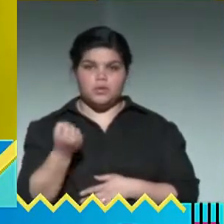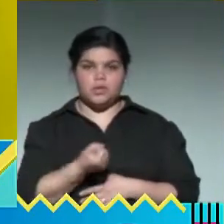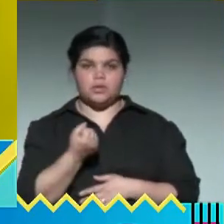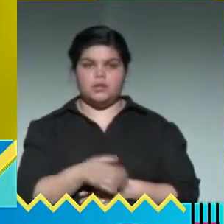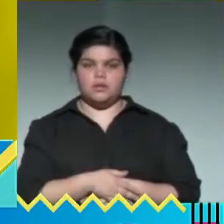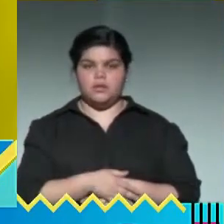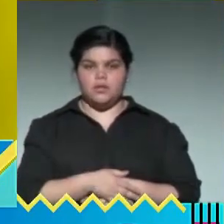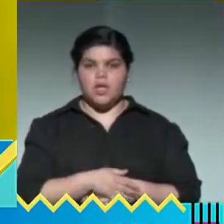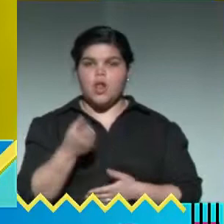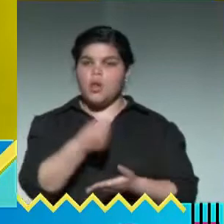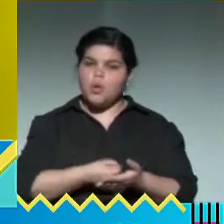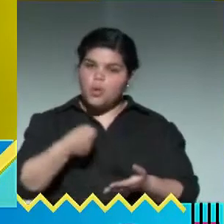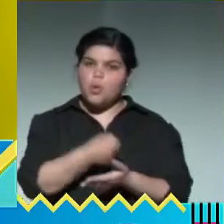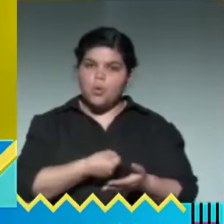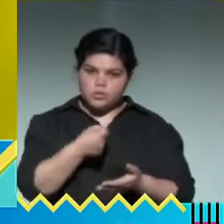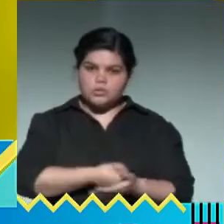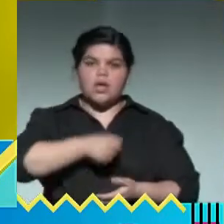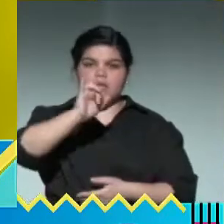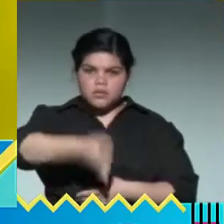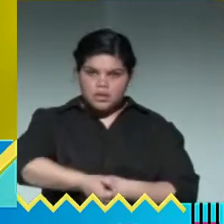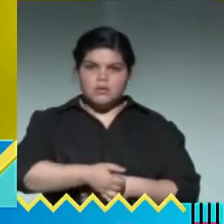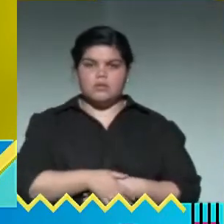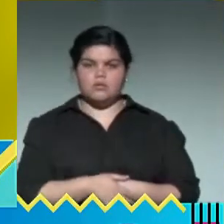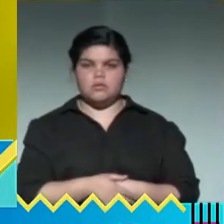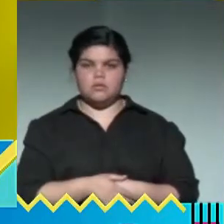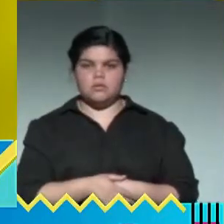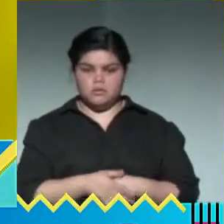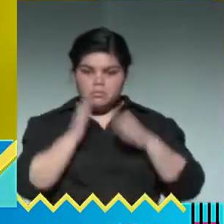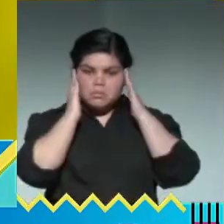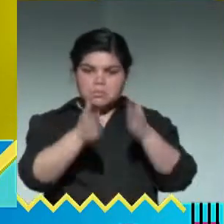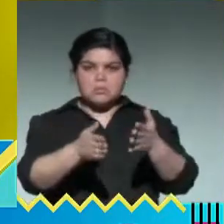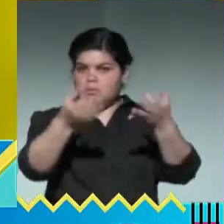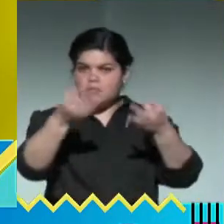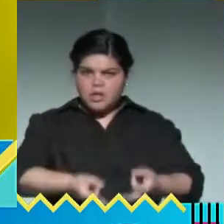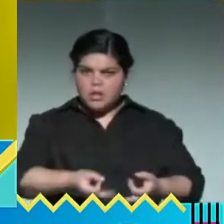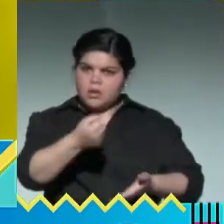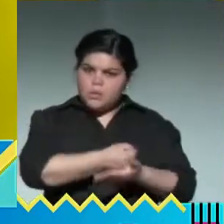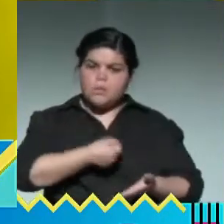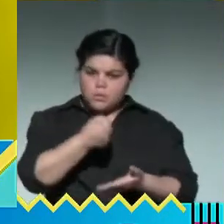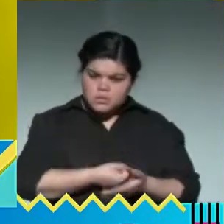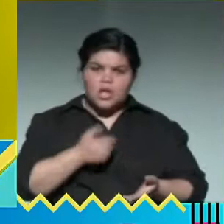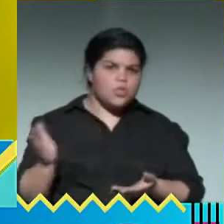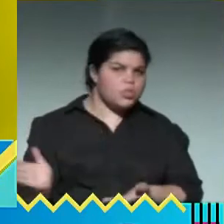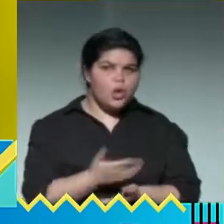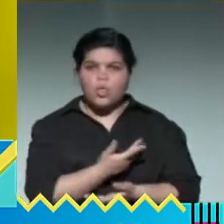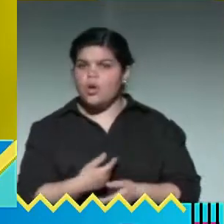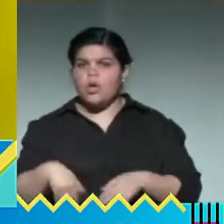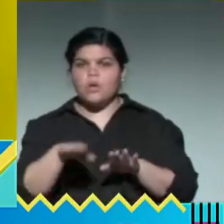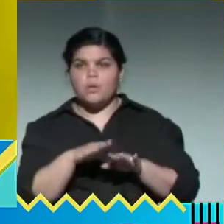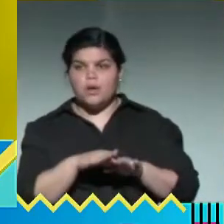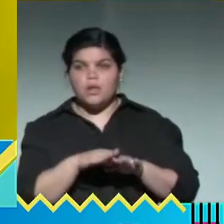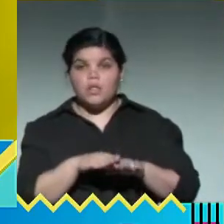el esfuerzo se está haciendo y es en el sentido correcto, digamos. Entonces, ahora, ¿cómo va a terminar